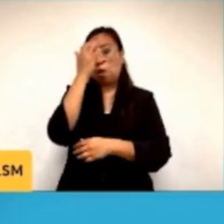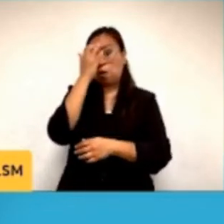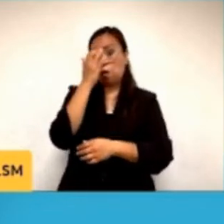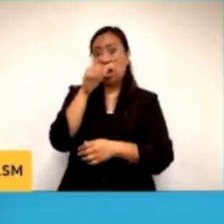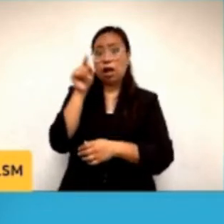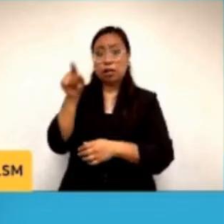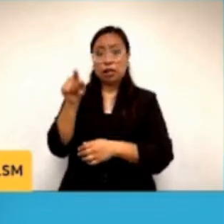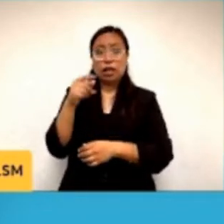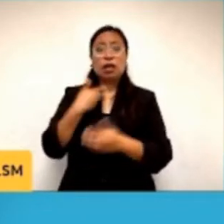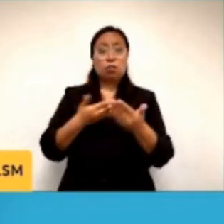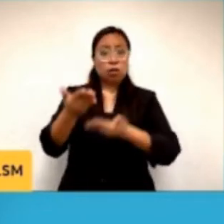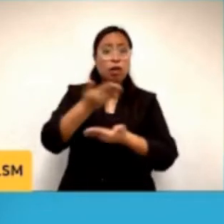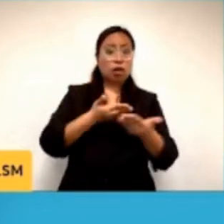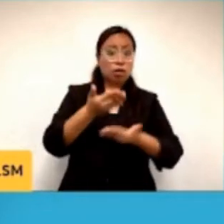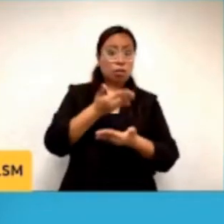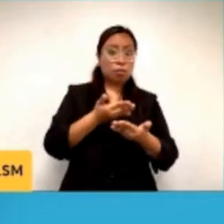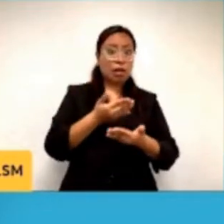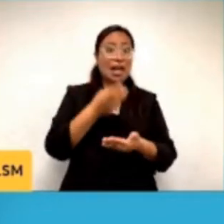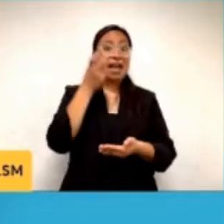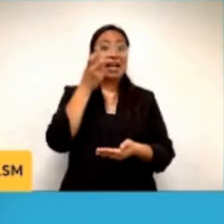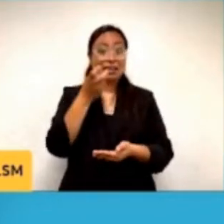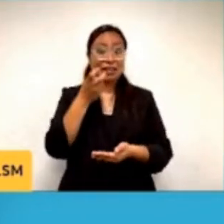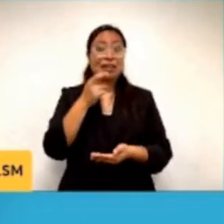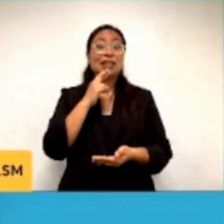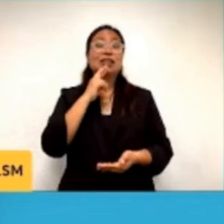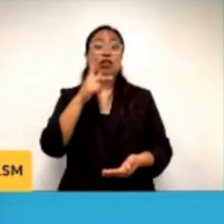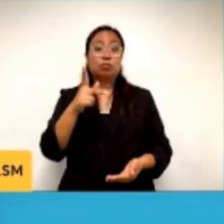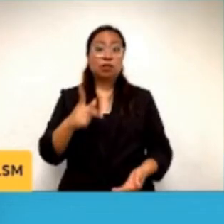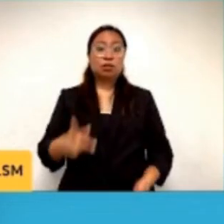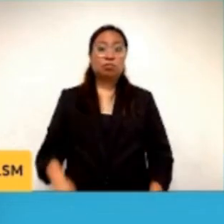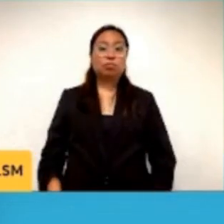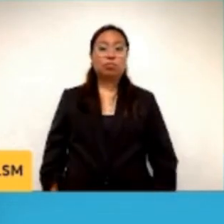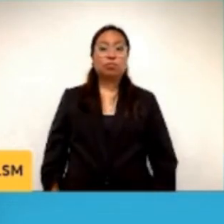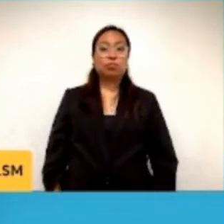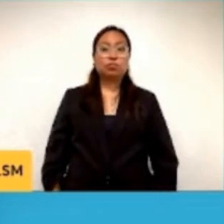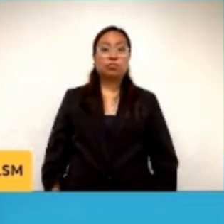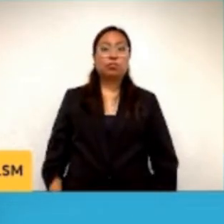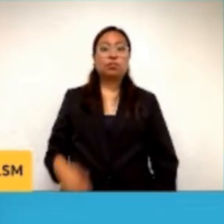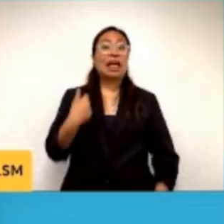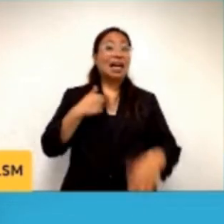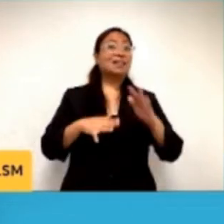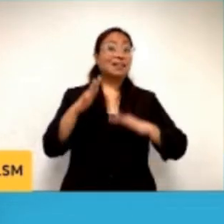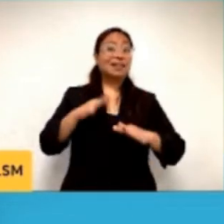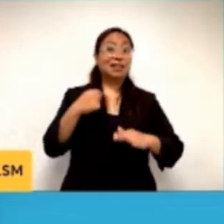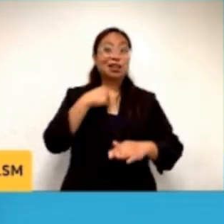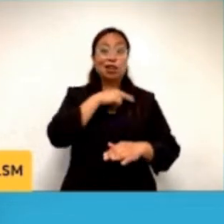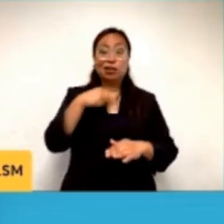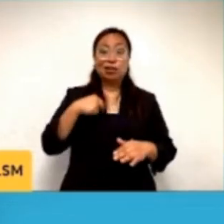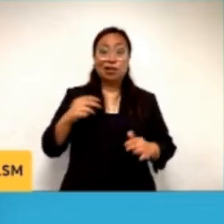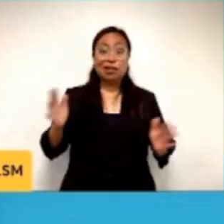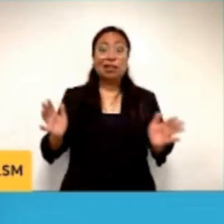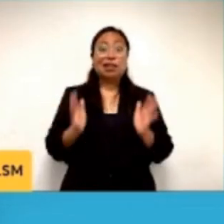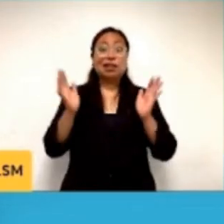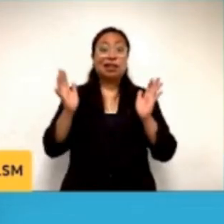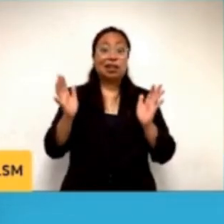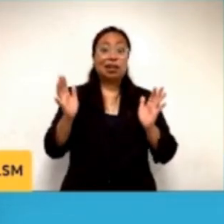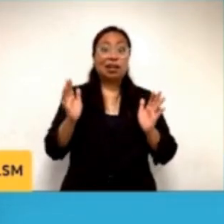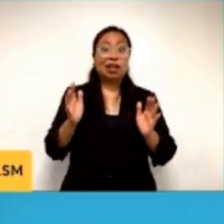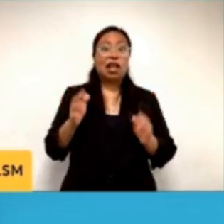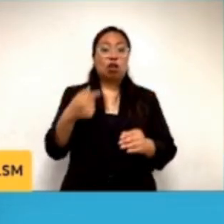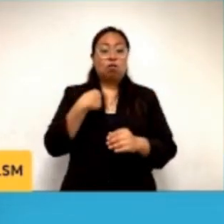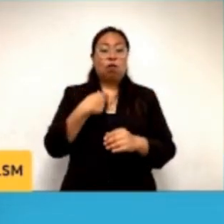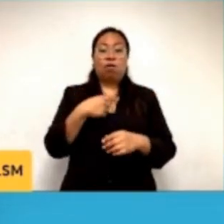e intercambiar prácticas? A veces nos sorprendería saber lo lejos que pudiera